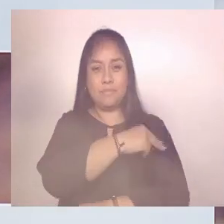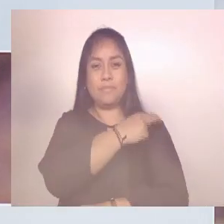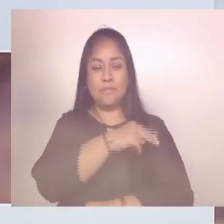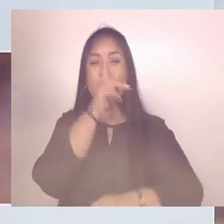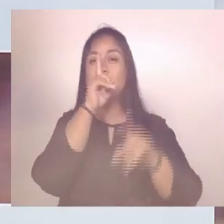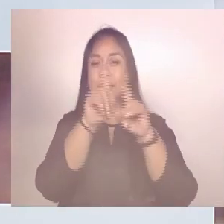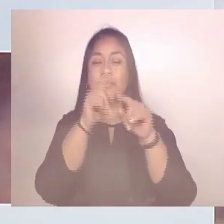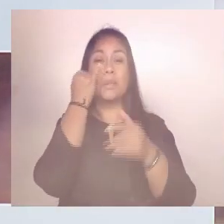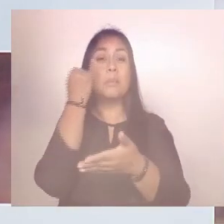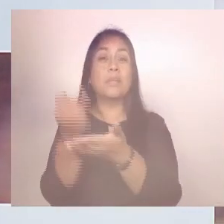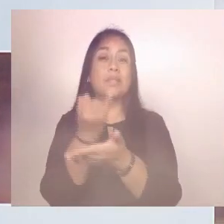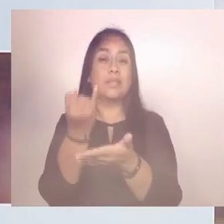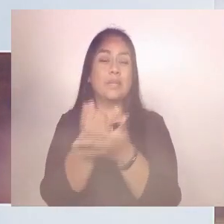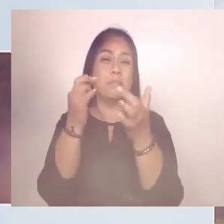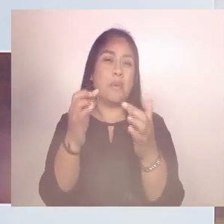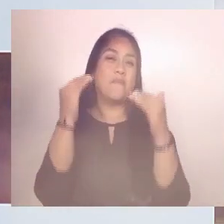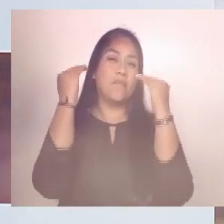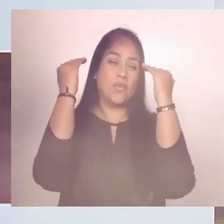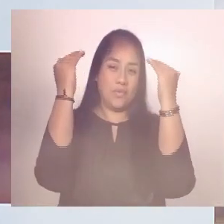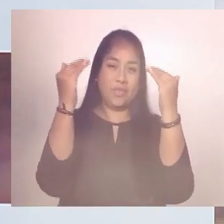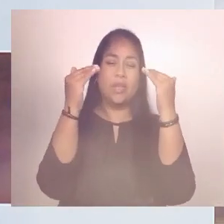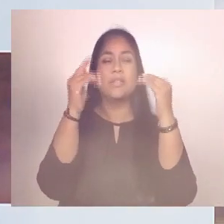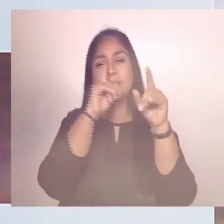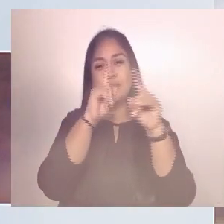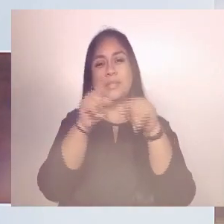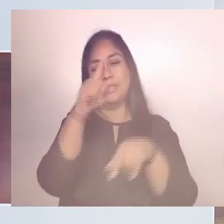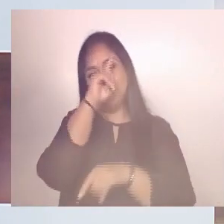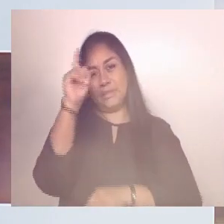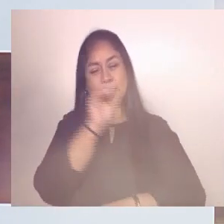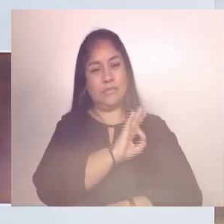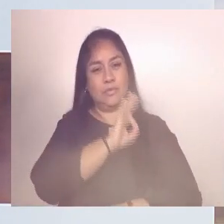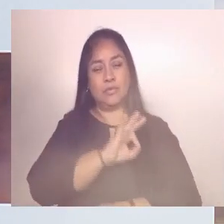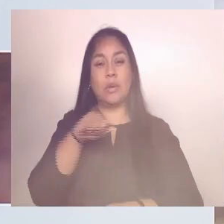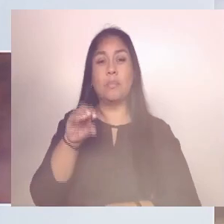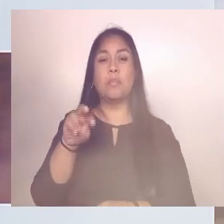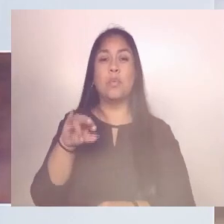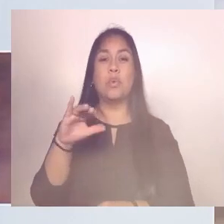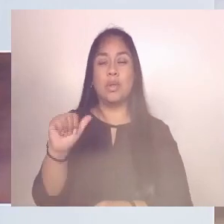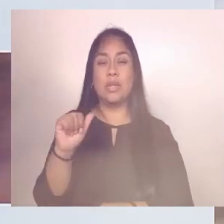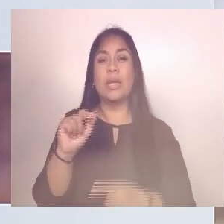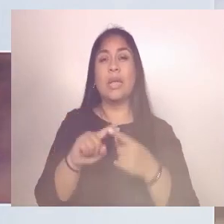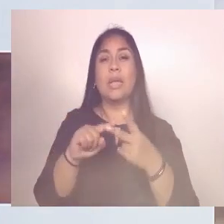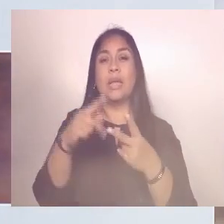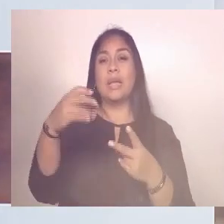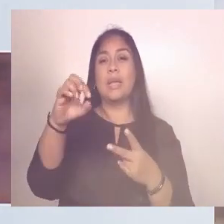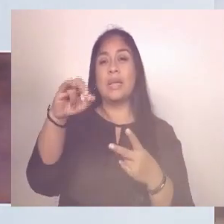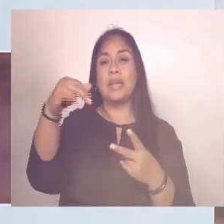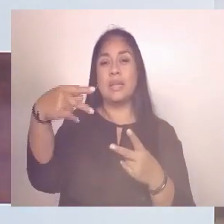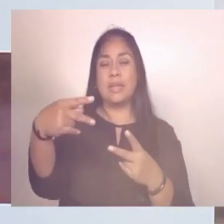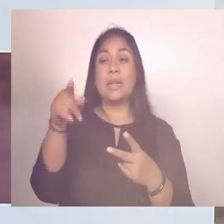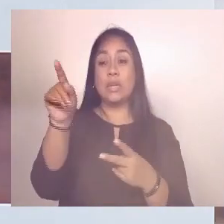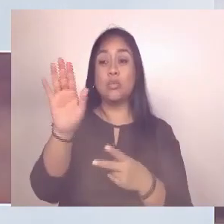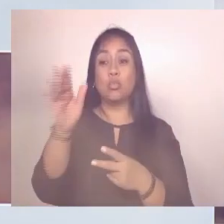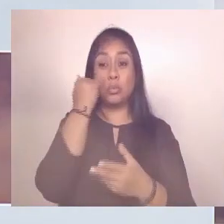los investigadores profesionales de trabajo social, Mónica López y Eric Canas, que con su estudio resaltan